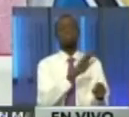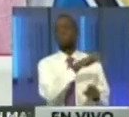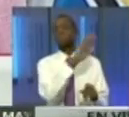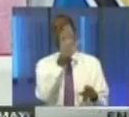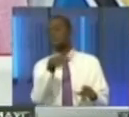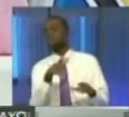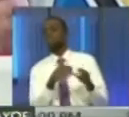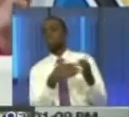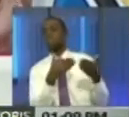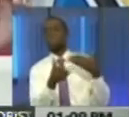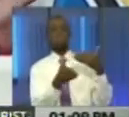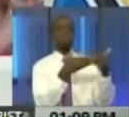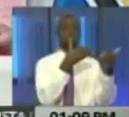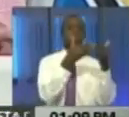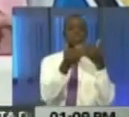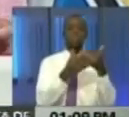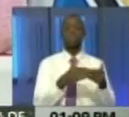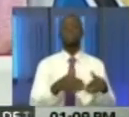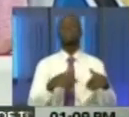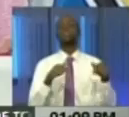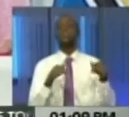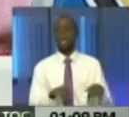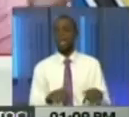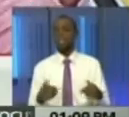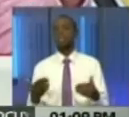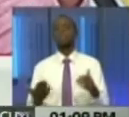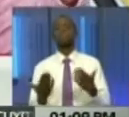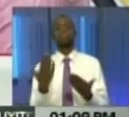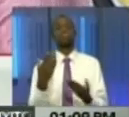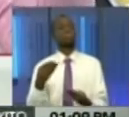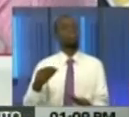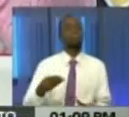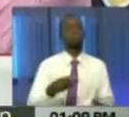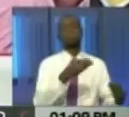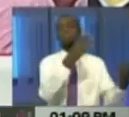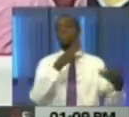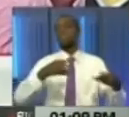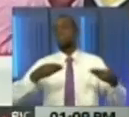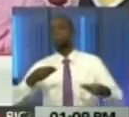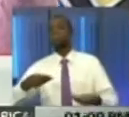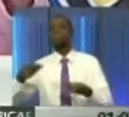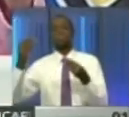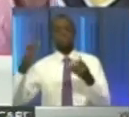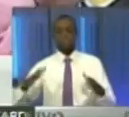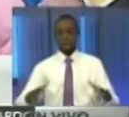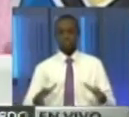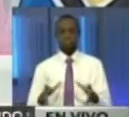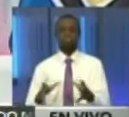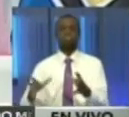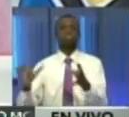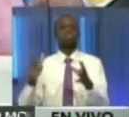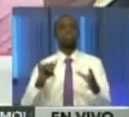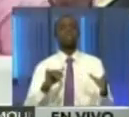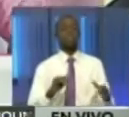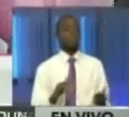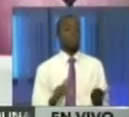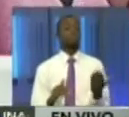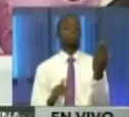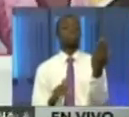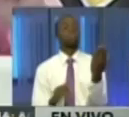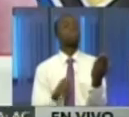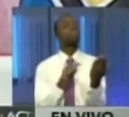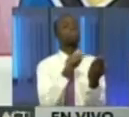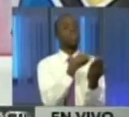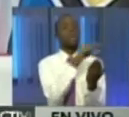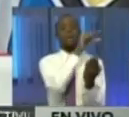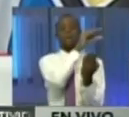No se tuvo ese cuidado y aquí salieron boletas electorales con la tarjeta de un partido y la cara de otro, de un candidato de